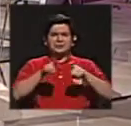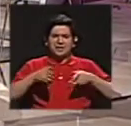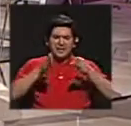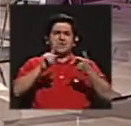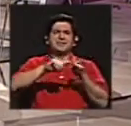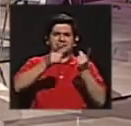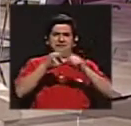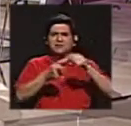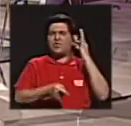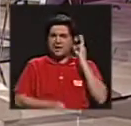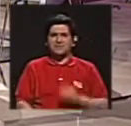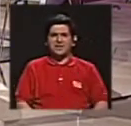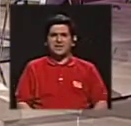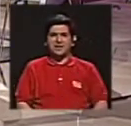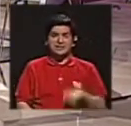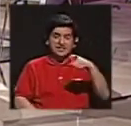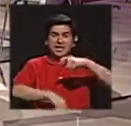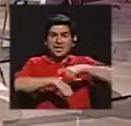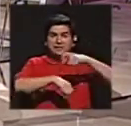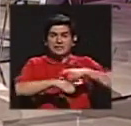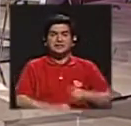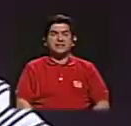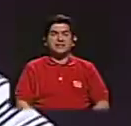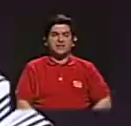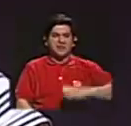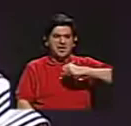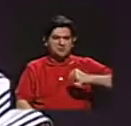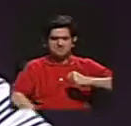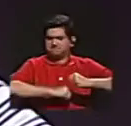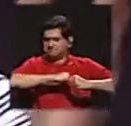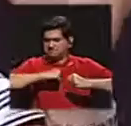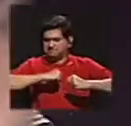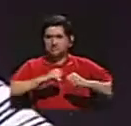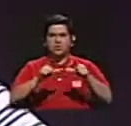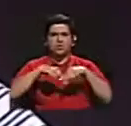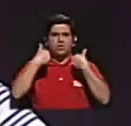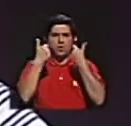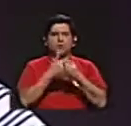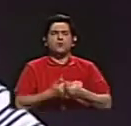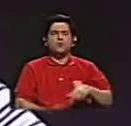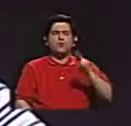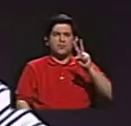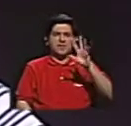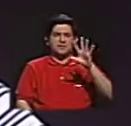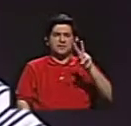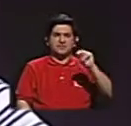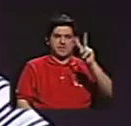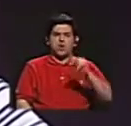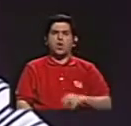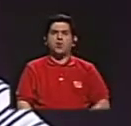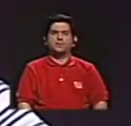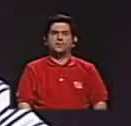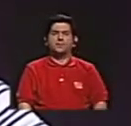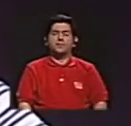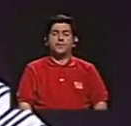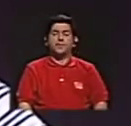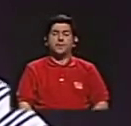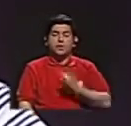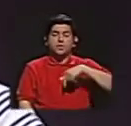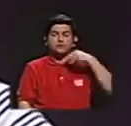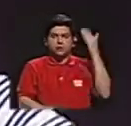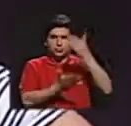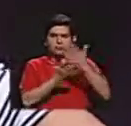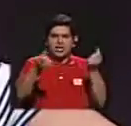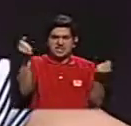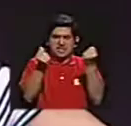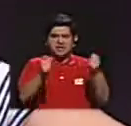mis amigas, brazo a brazo, eso sí, en aquel tiempo era brazo a brazo, con la colectiva 25 de noviembre, que parábamos los carros